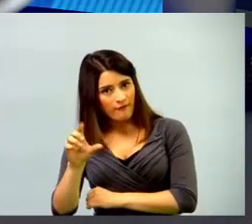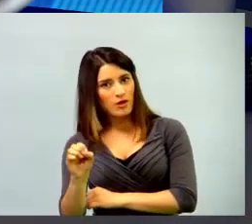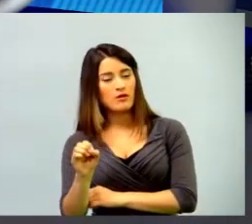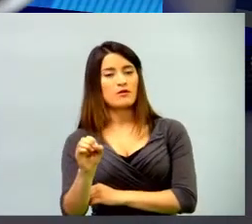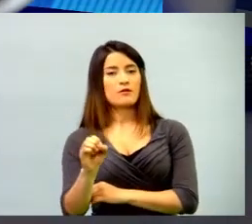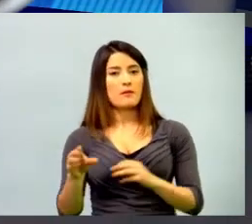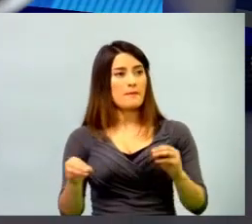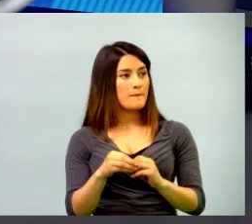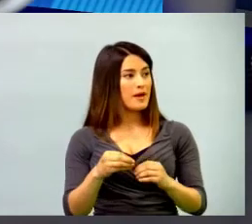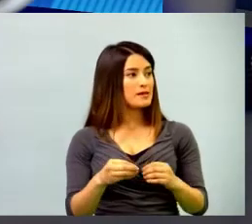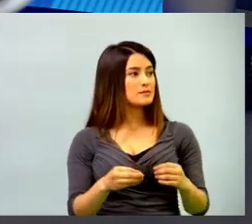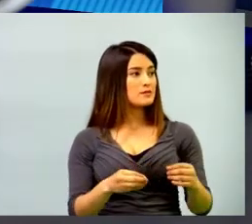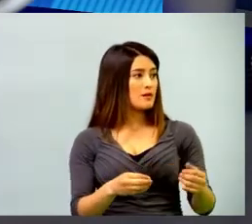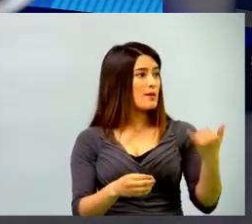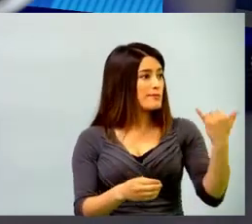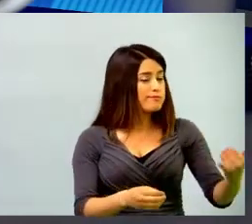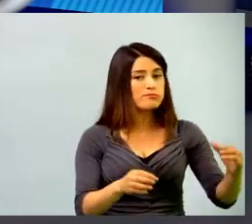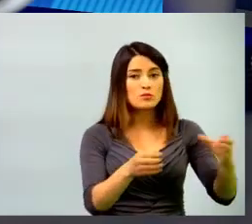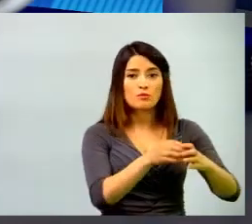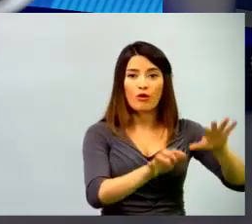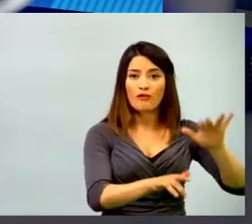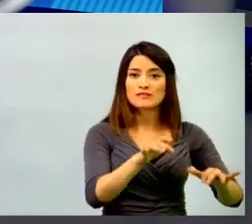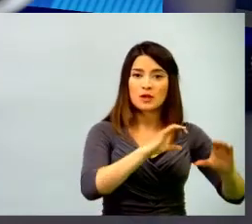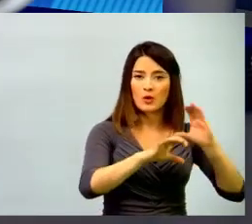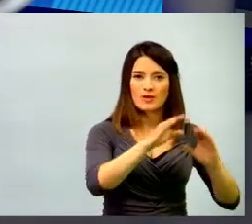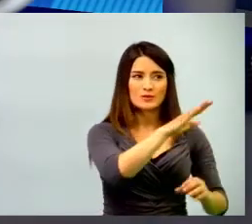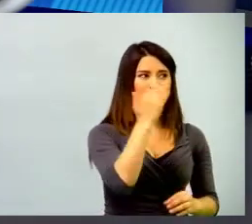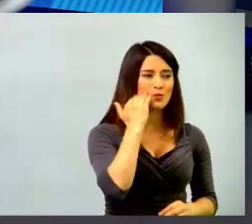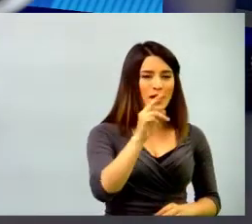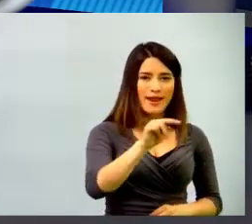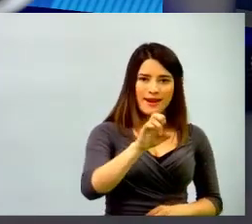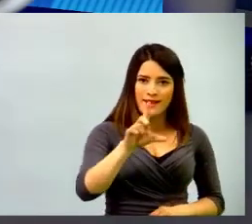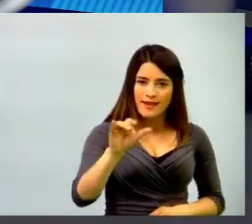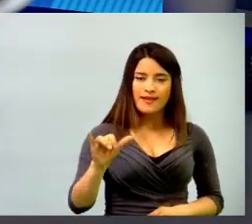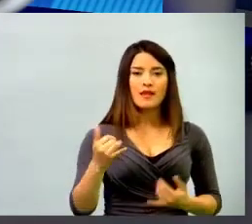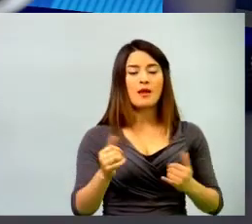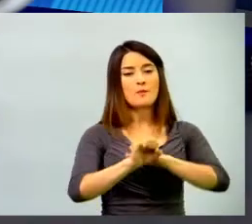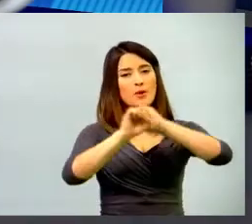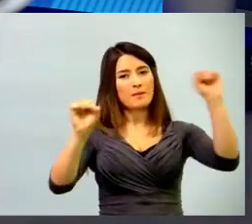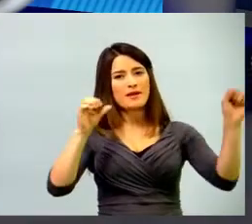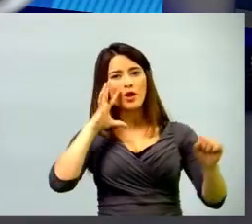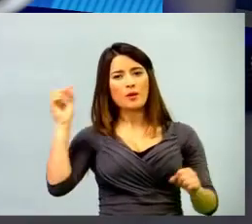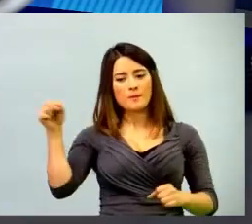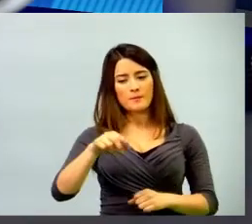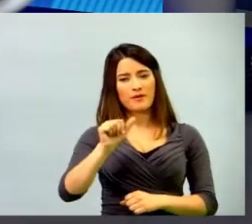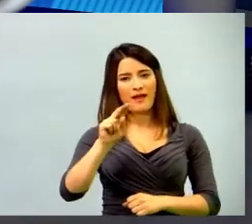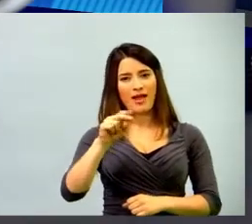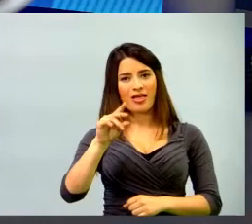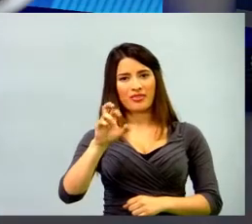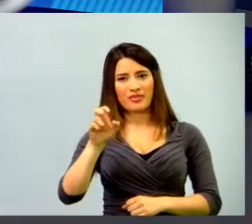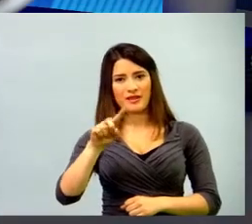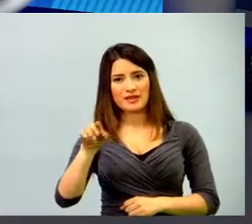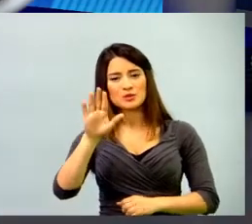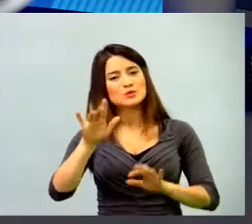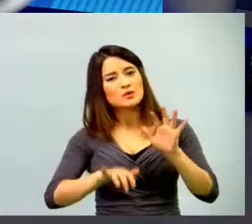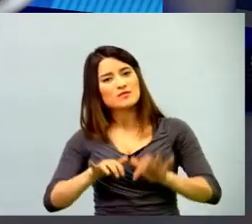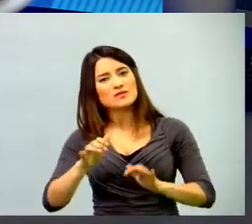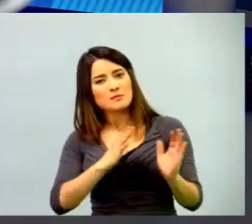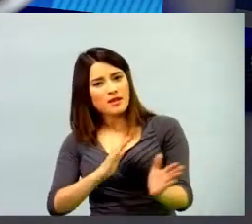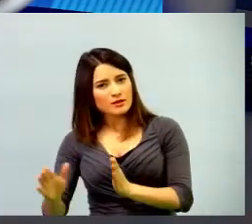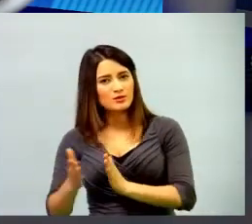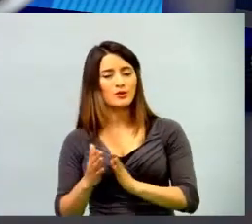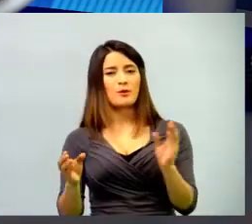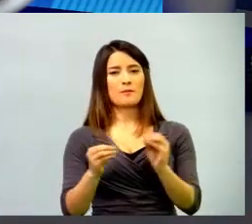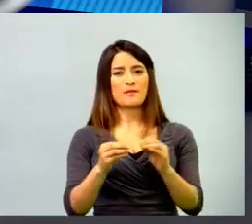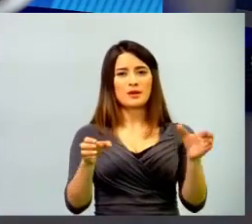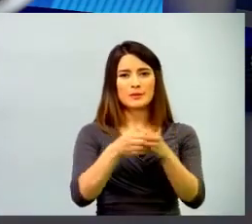que no se ven, está la oficina de Nelly, de Comunicaciones, también tuvimos por la mañana Andrés de la oficina de Planeación, pero está toda la parte administrativa,